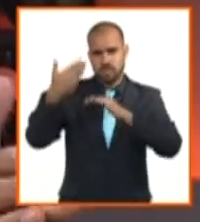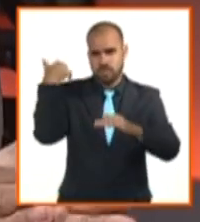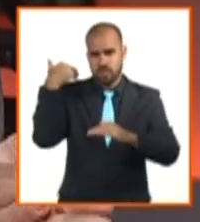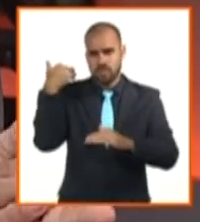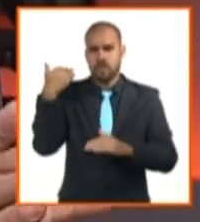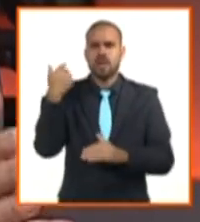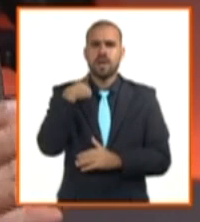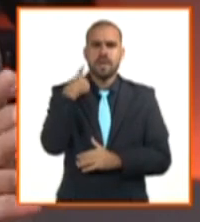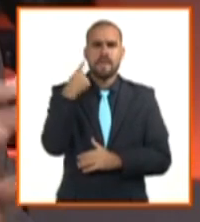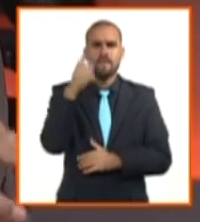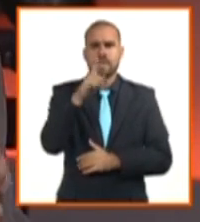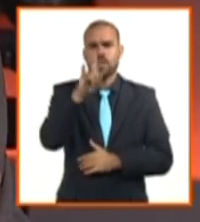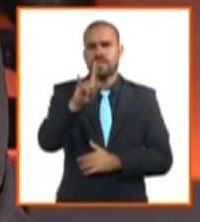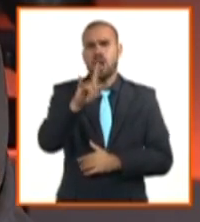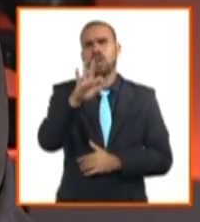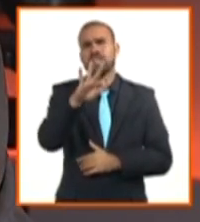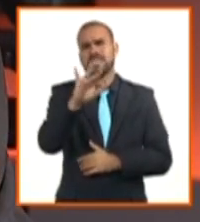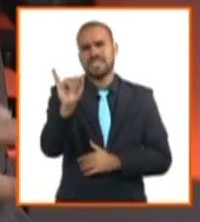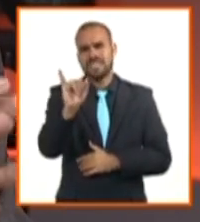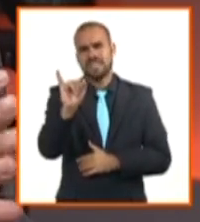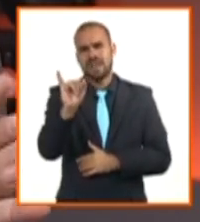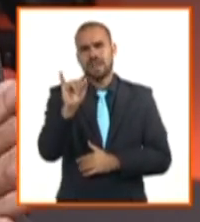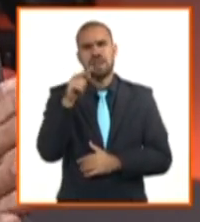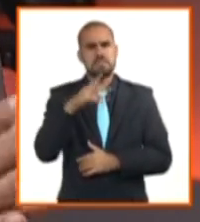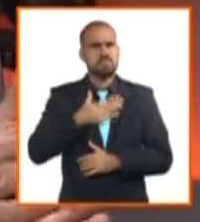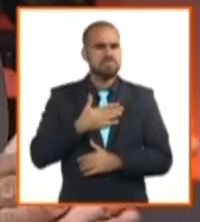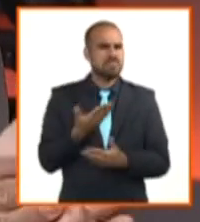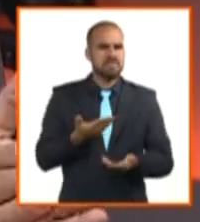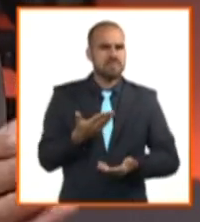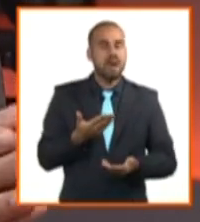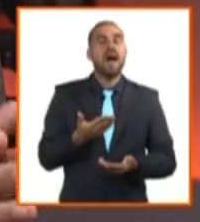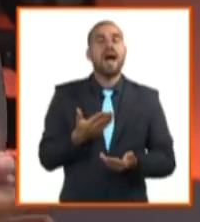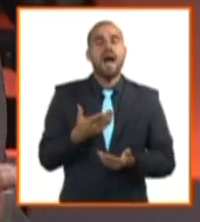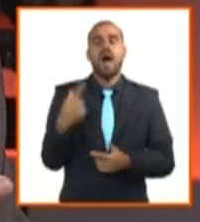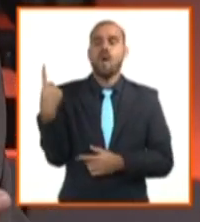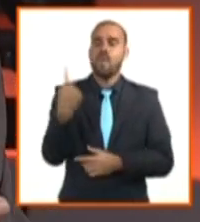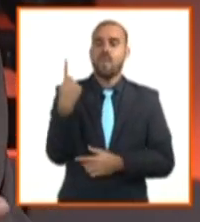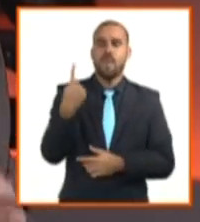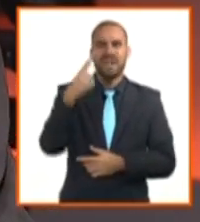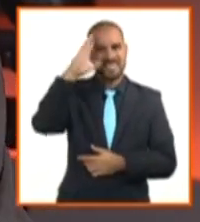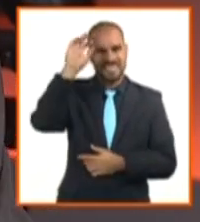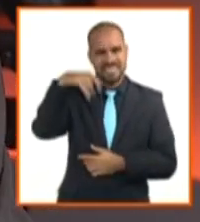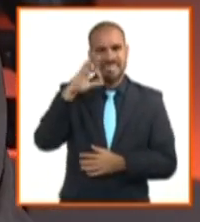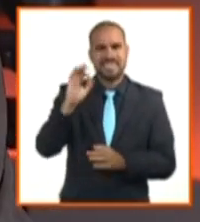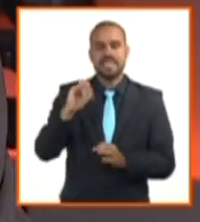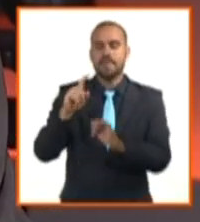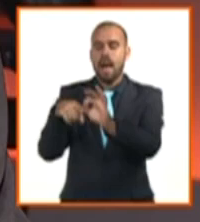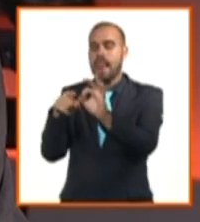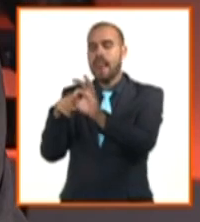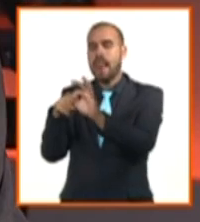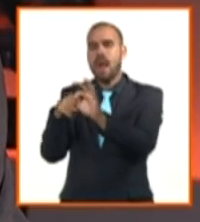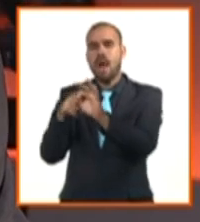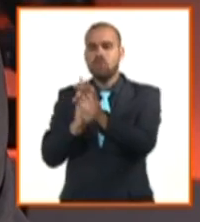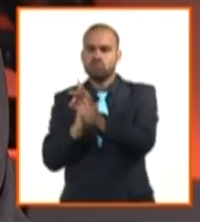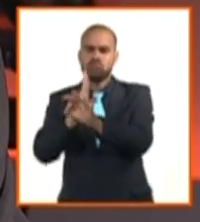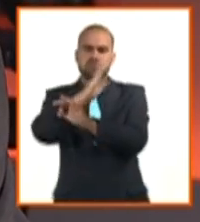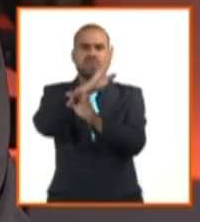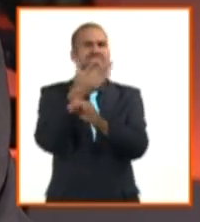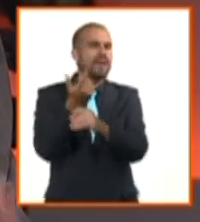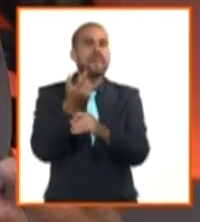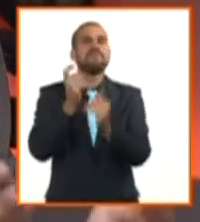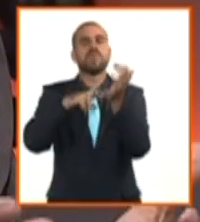hubo una depresión tropical que cruzó por la isla de la juventud por la provincia de mayabeque ahí nadie se enteró